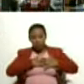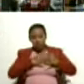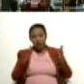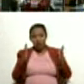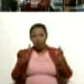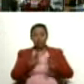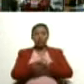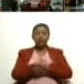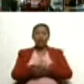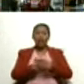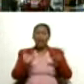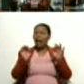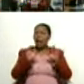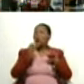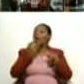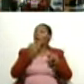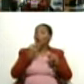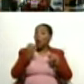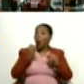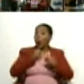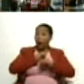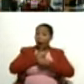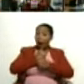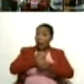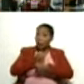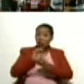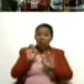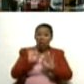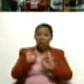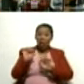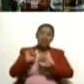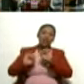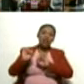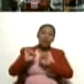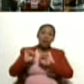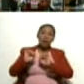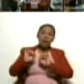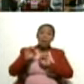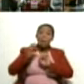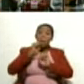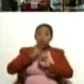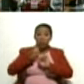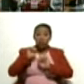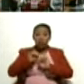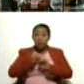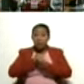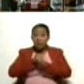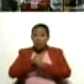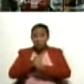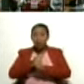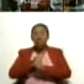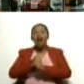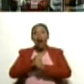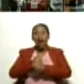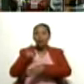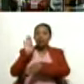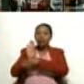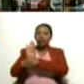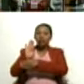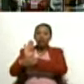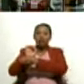Nada que no se ame, se defiende. Si usted no ama algo, no va a mover nada para defenderlo. Si usted ama